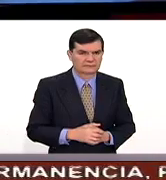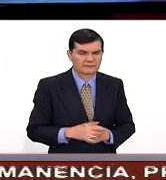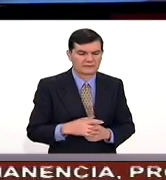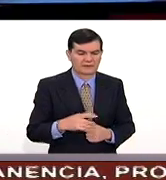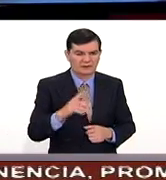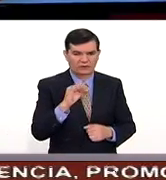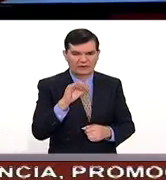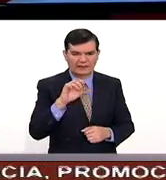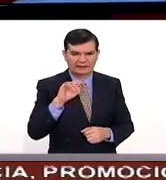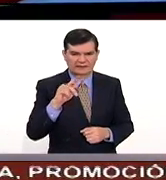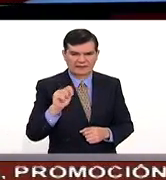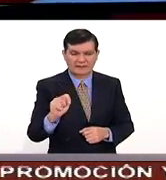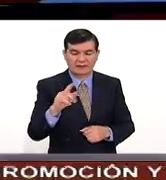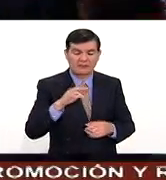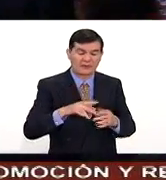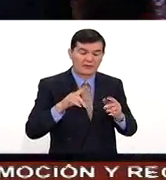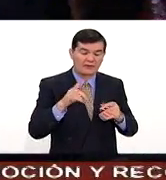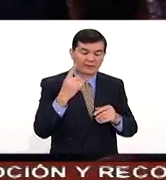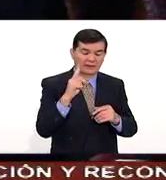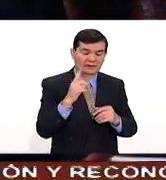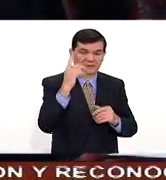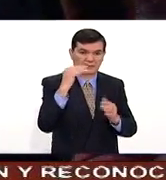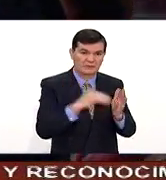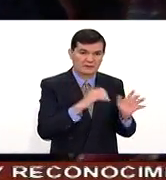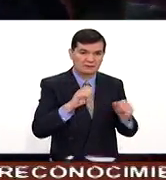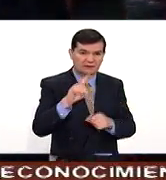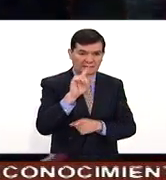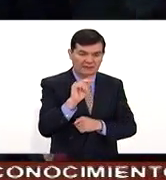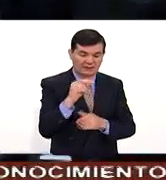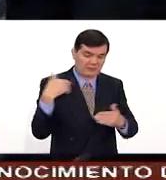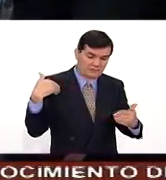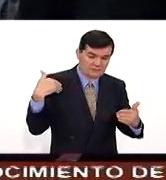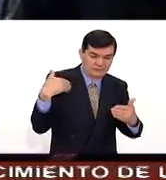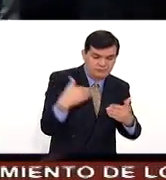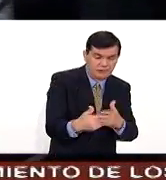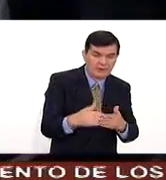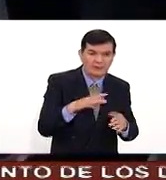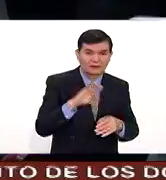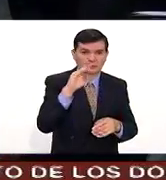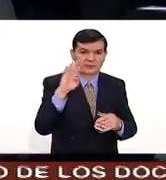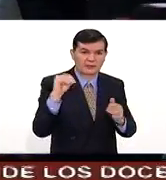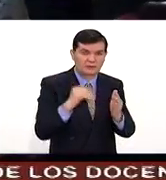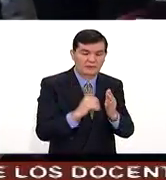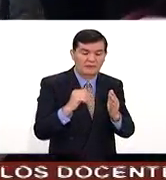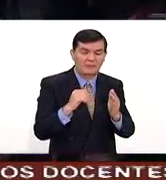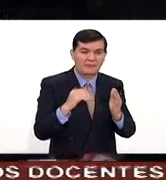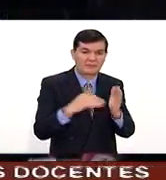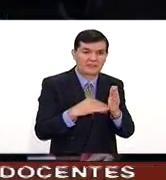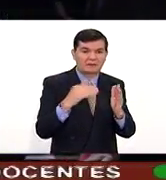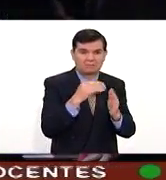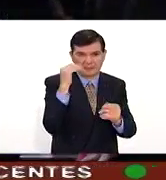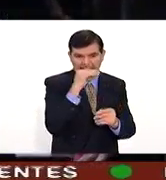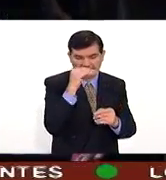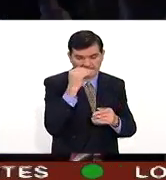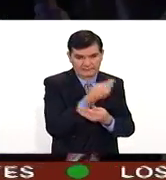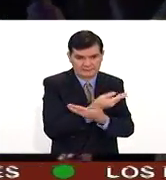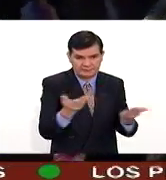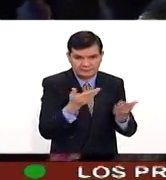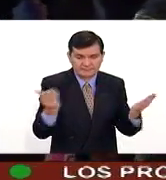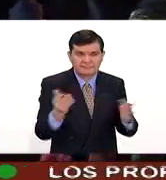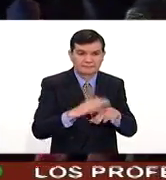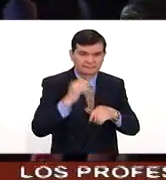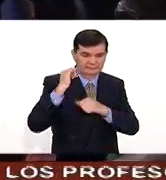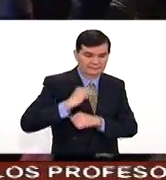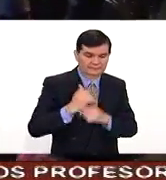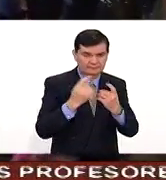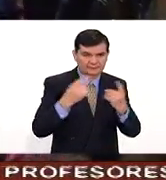El CONACYT fue fundado en diciembre de 1970, a la fecha otorga 59,000 becas de posgrado y es la institución encargada